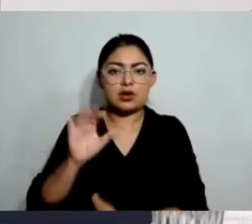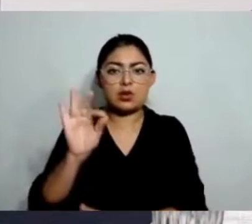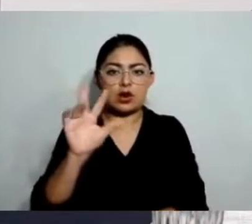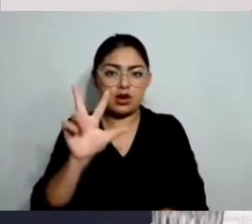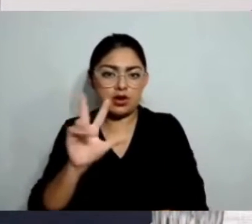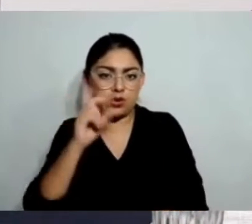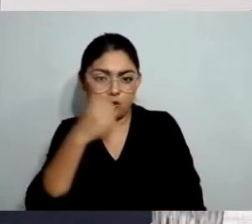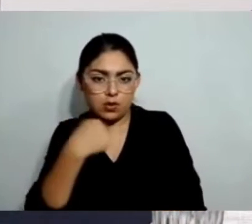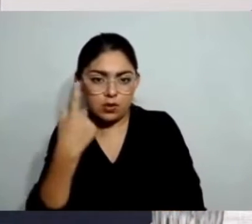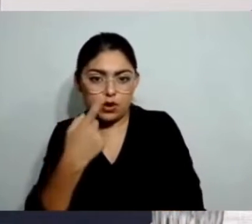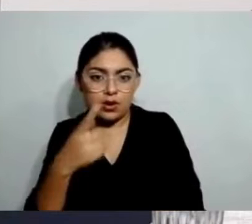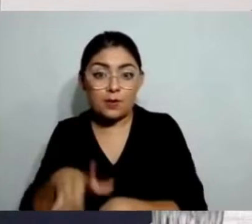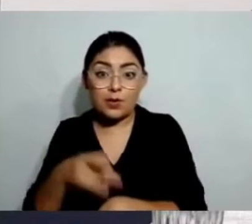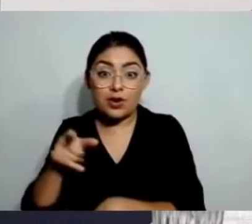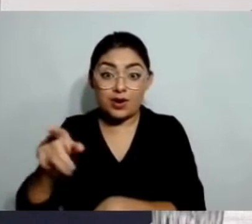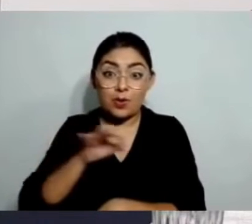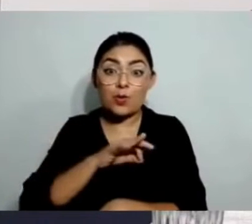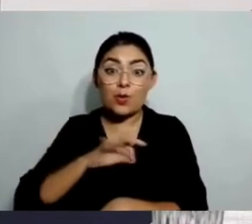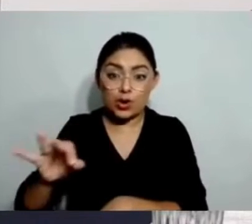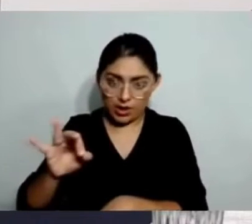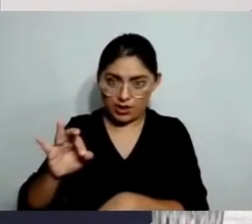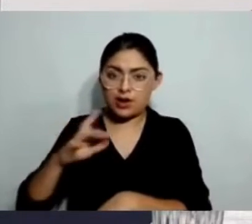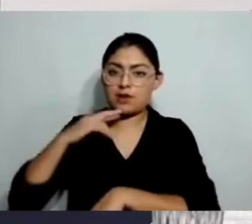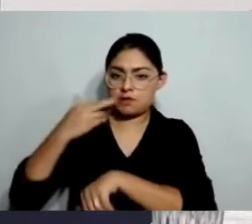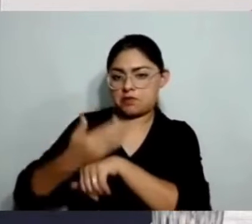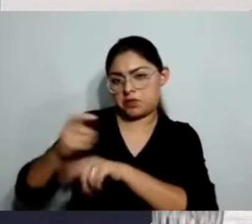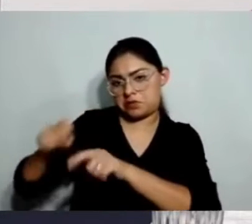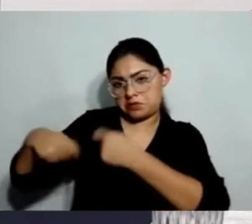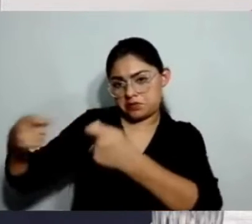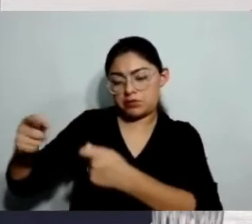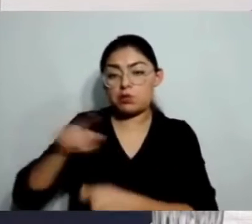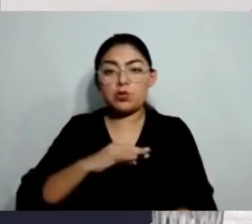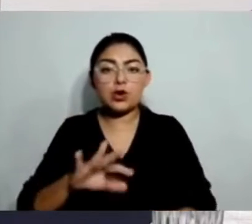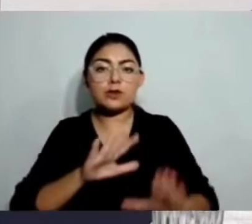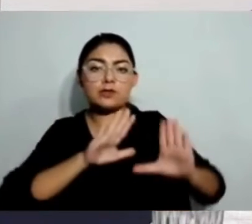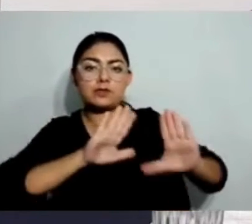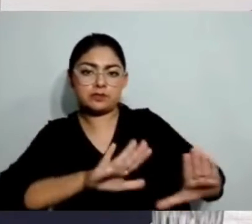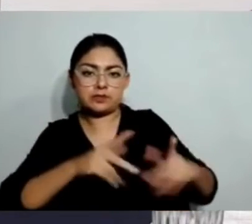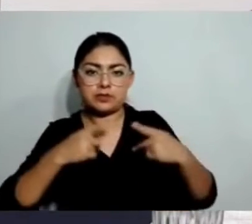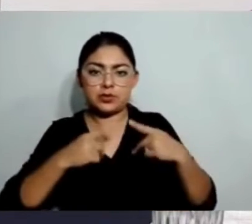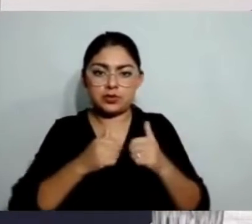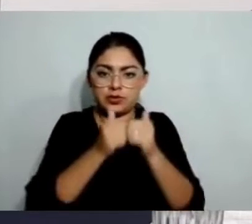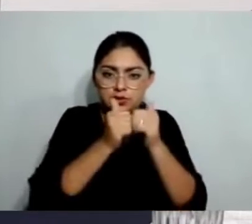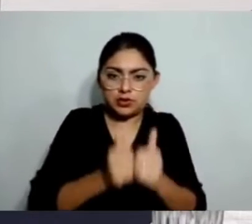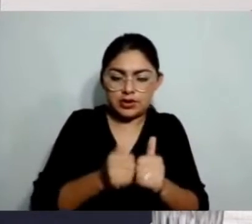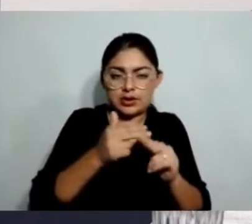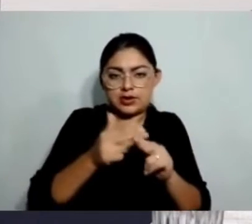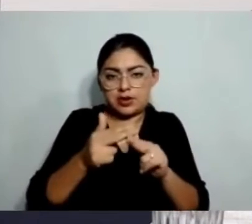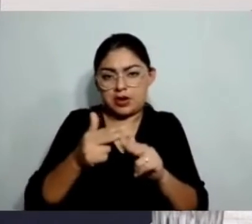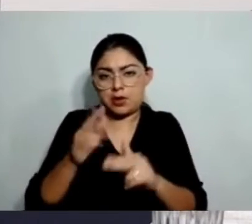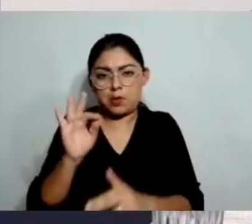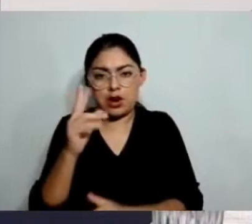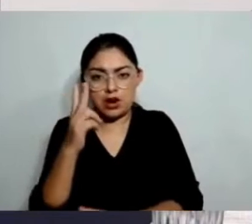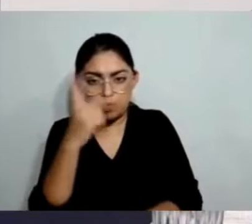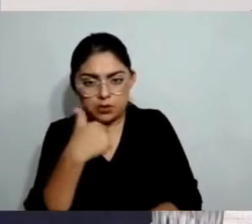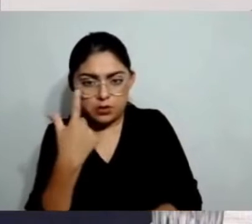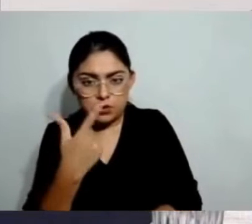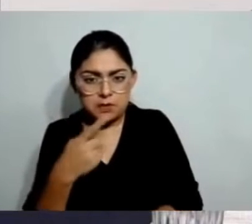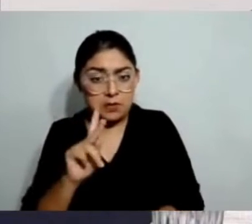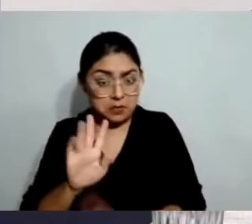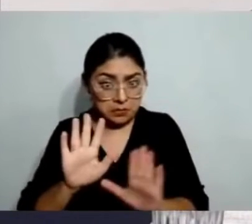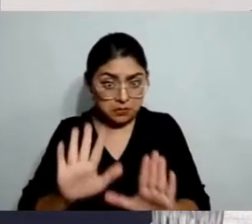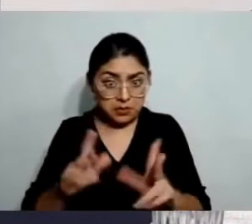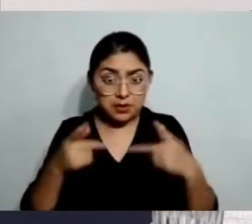de tener hasta 48 horas y ahí la pregunta es necesariamente la persona debe durar 48 horas entre el